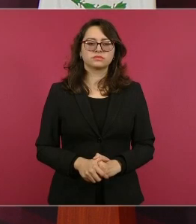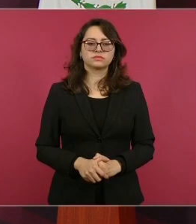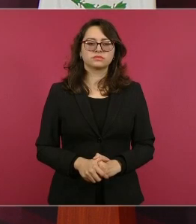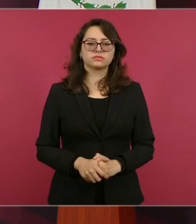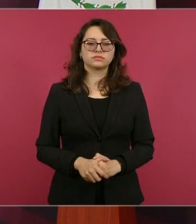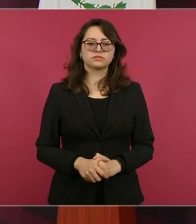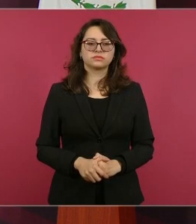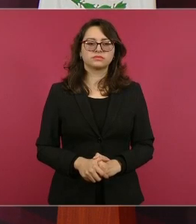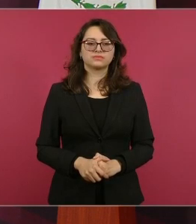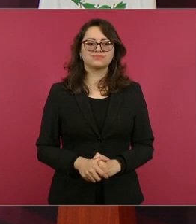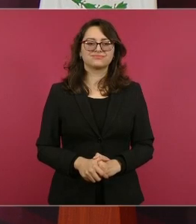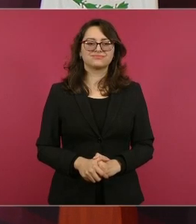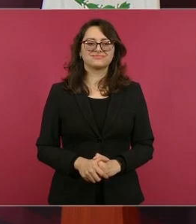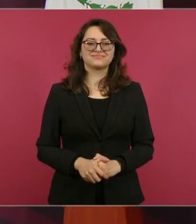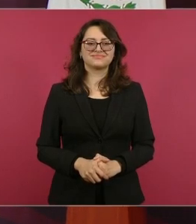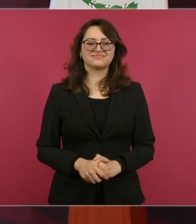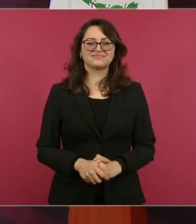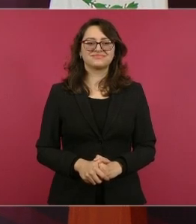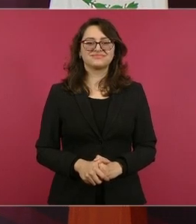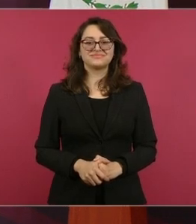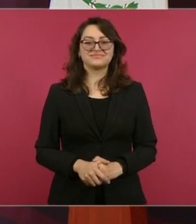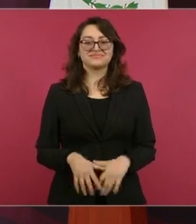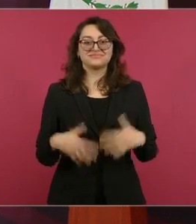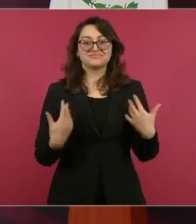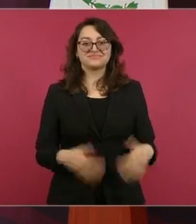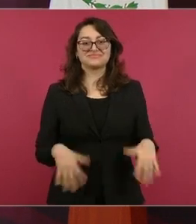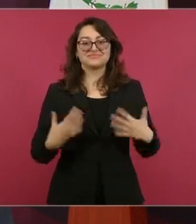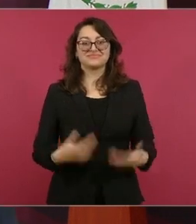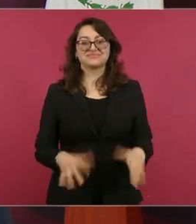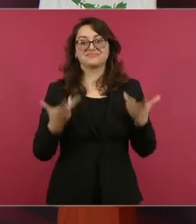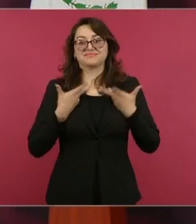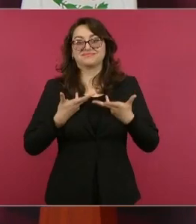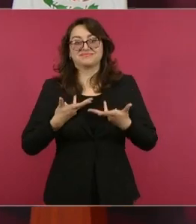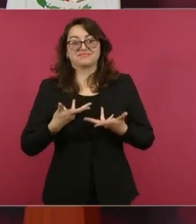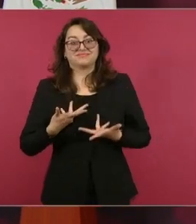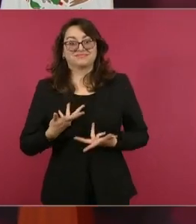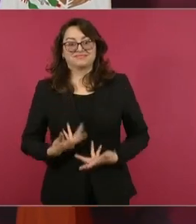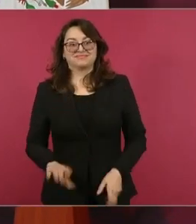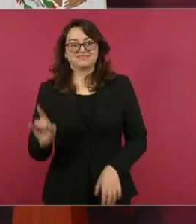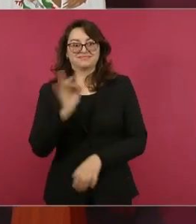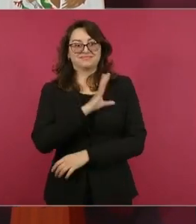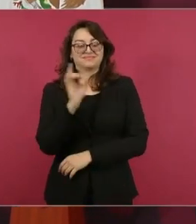Ay, ay, ay. Ay, ay,